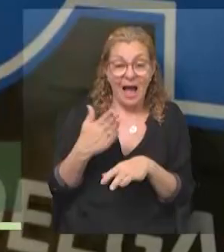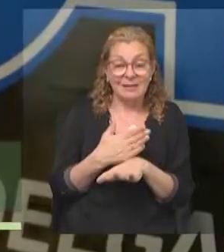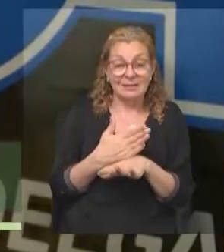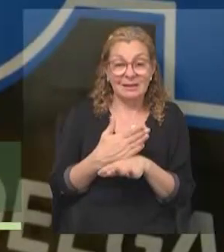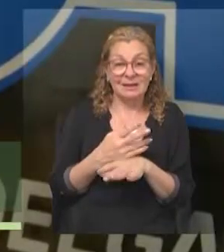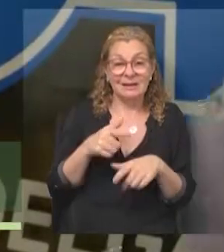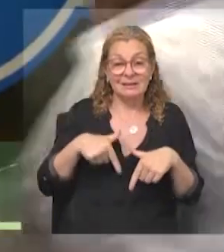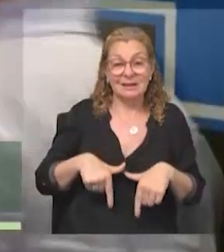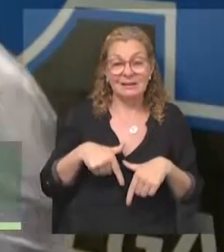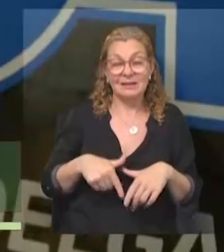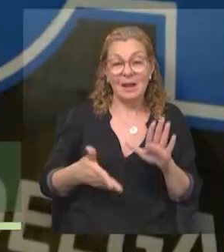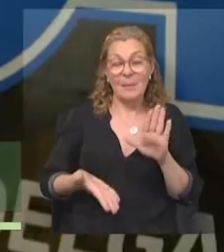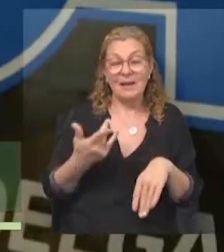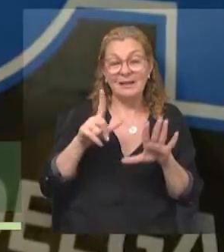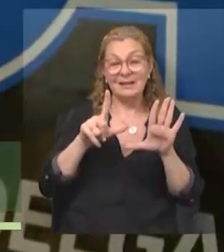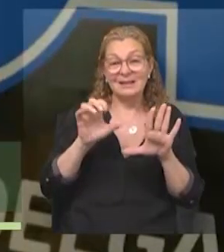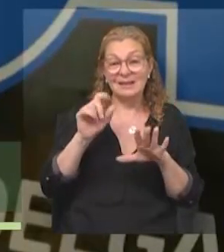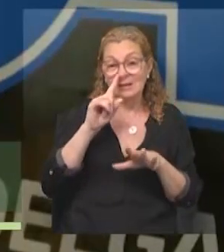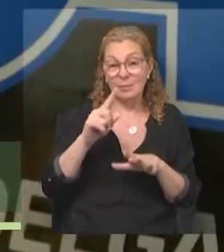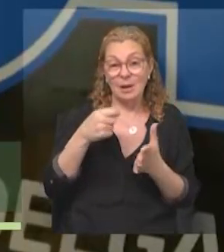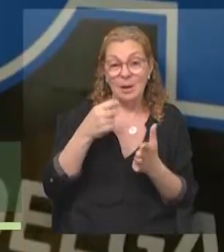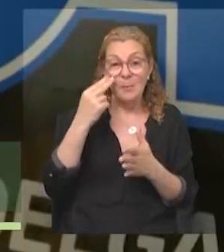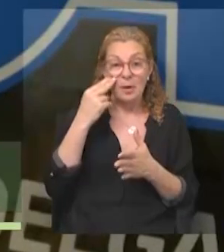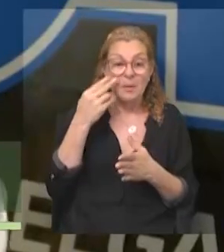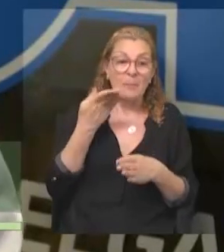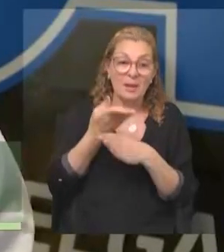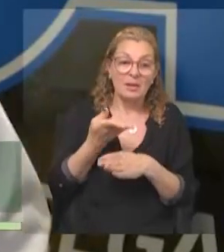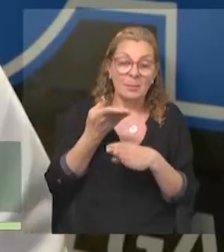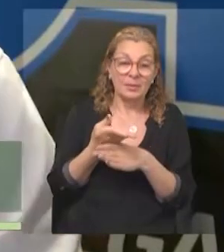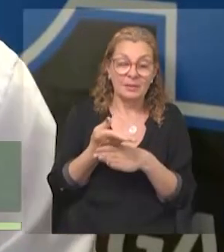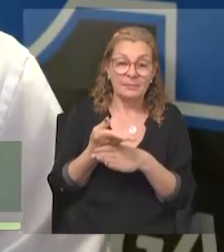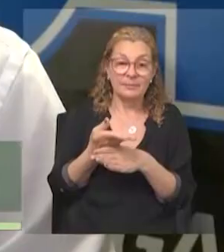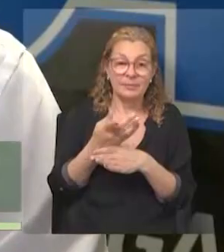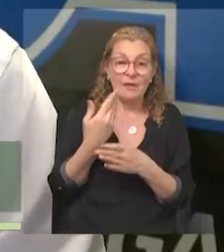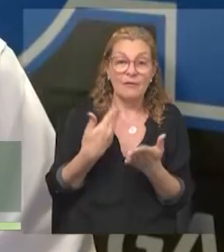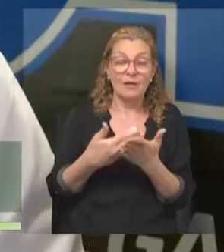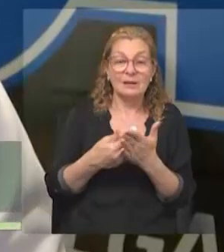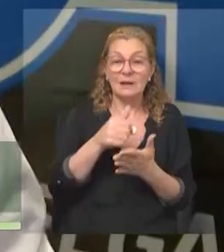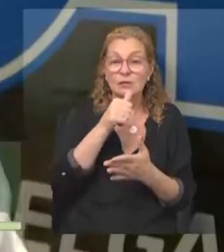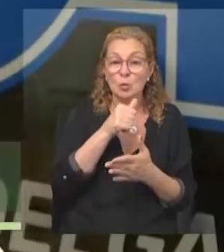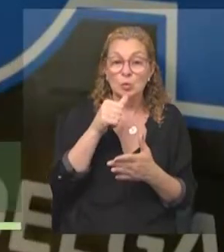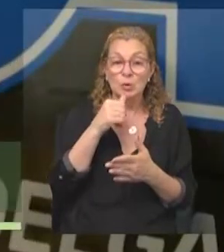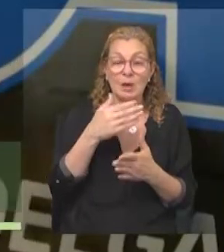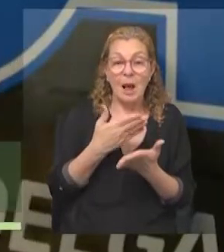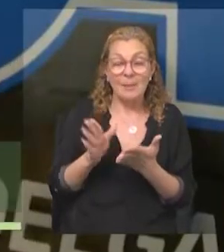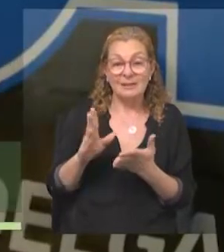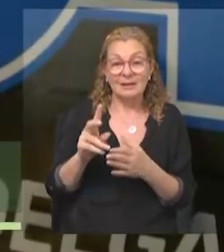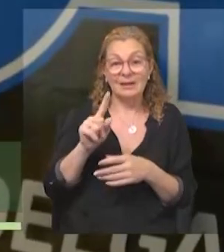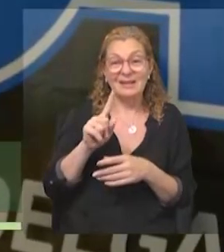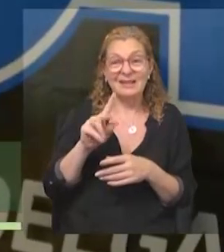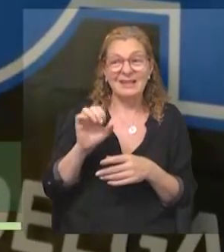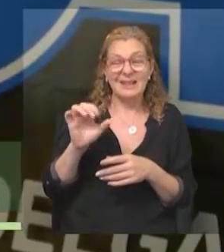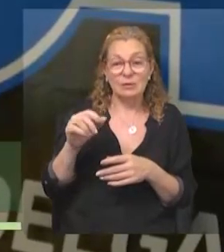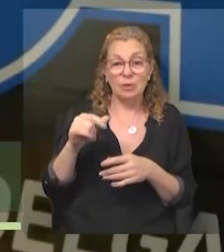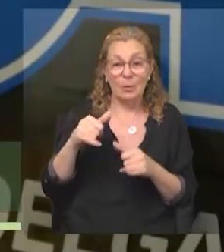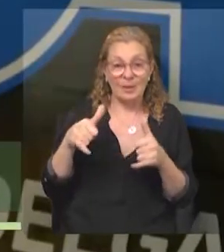intendencia tiene más de 70.000 problemas reclamos este sin resolver aparte de los cientos de miles que tiene vía